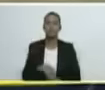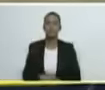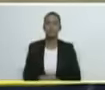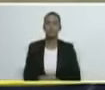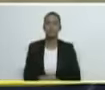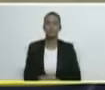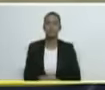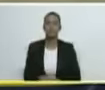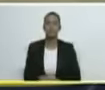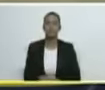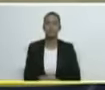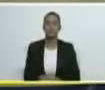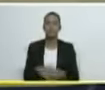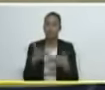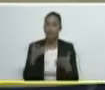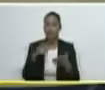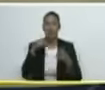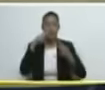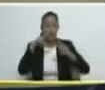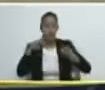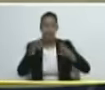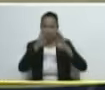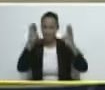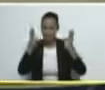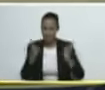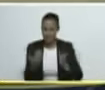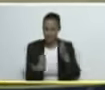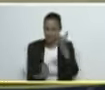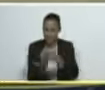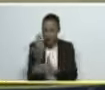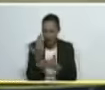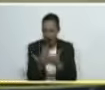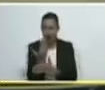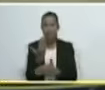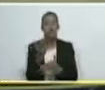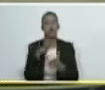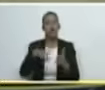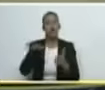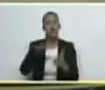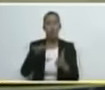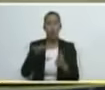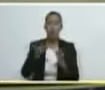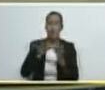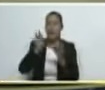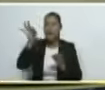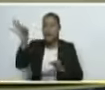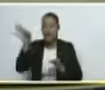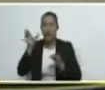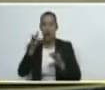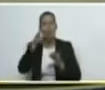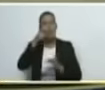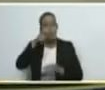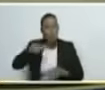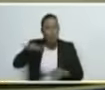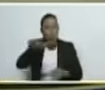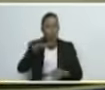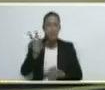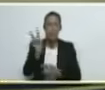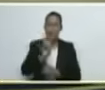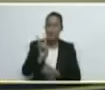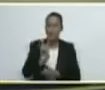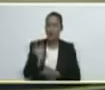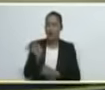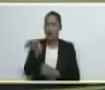cada una de esas máquinas desde las montañas andinas, desde el punto más lejano de Venezuela, en el sur, en